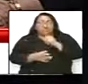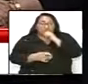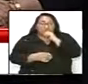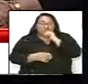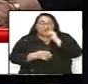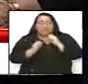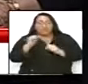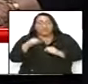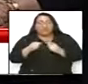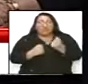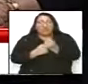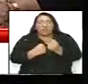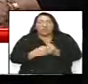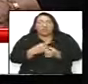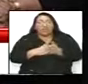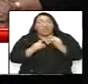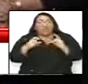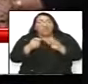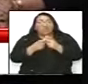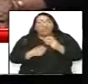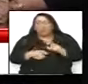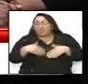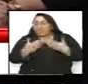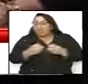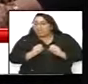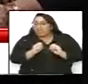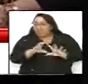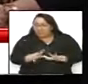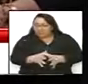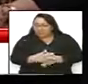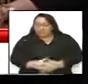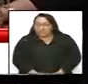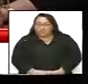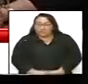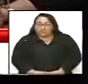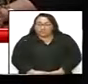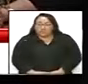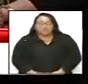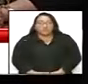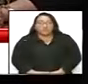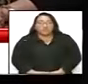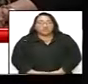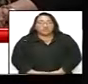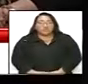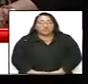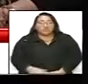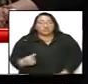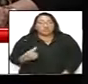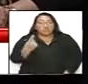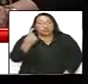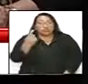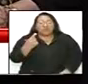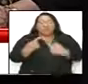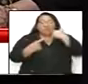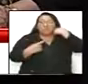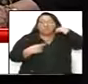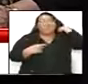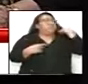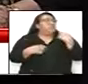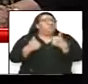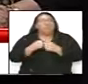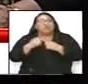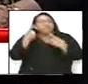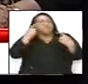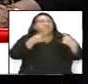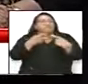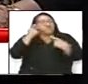sí avala que un congresista pueda dejar su bancada única y exclusivamente por disidencia